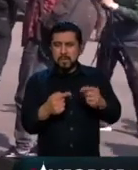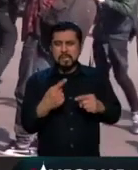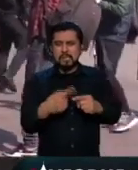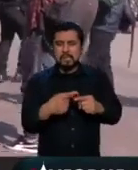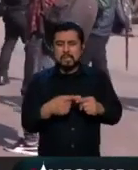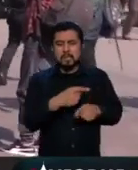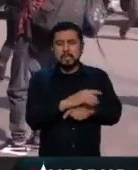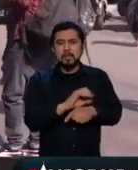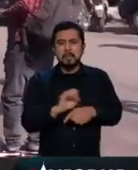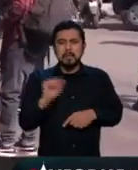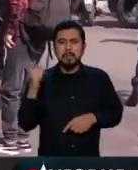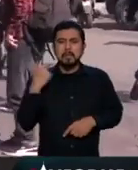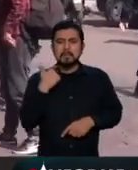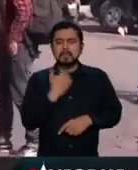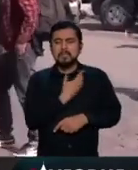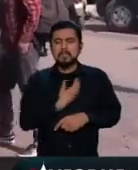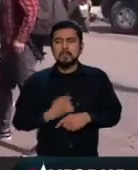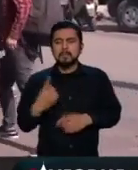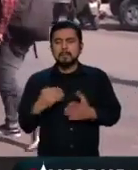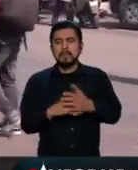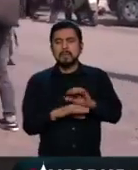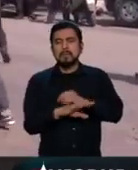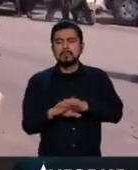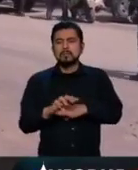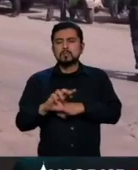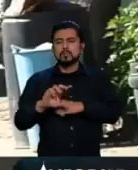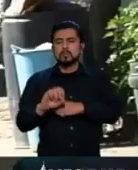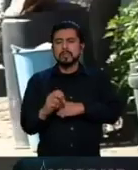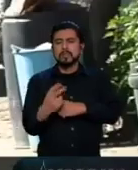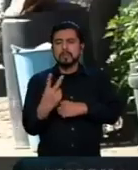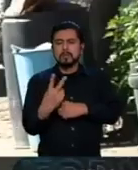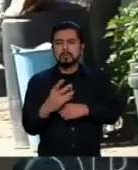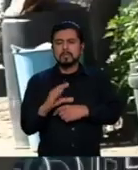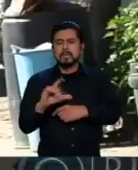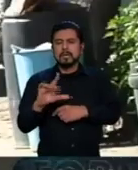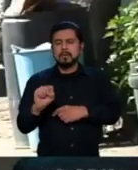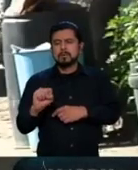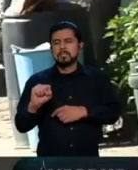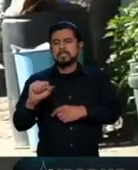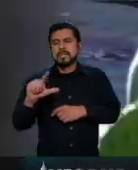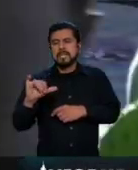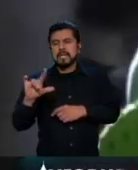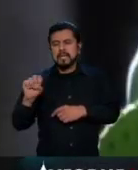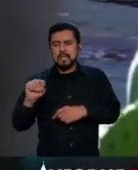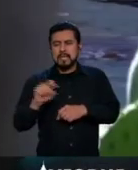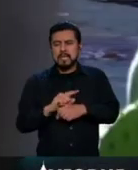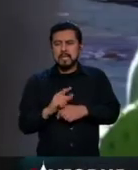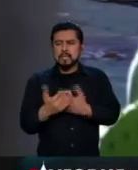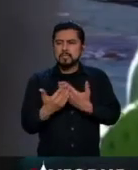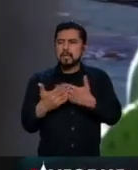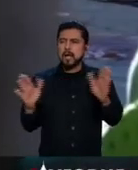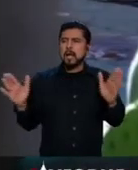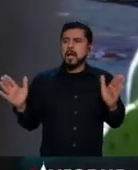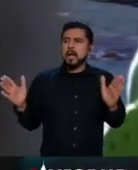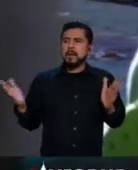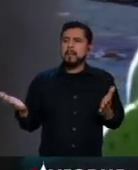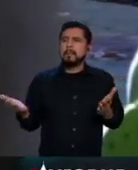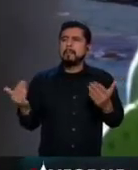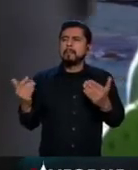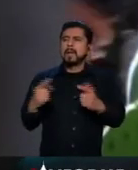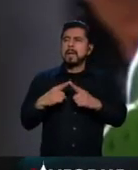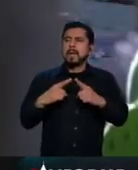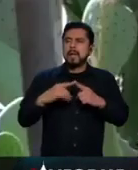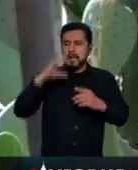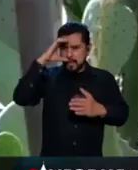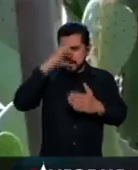de Gortari, con las reformas de 1992, que le abren las puertas a la Iglesia Católica a tener una presencia